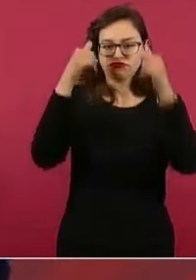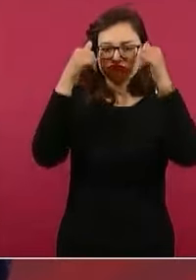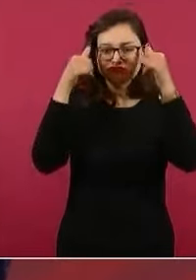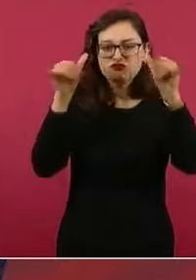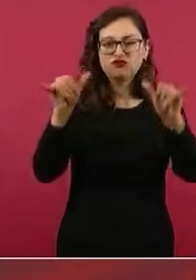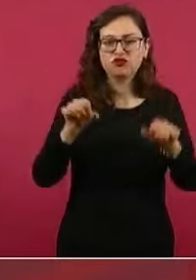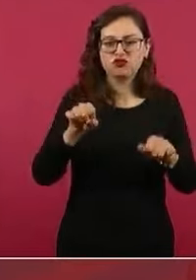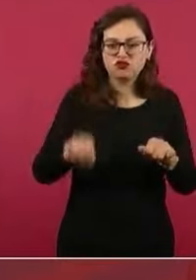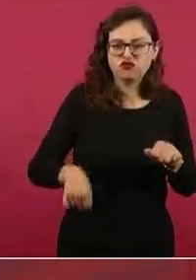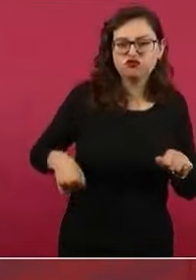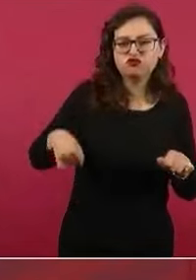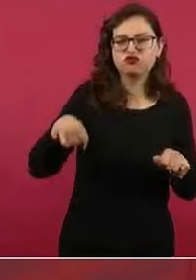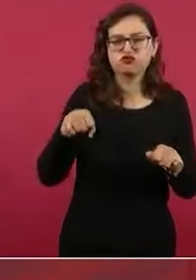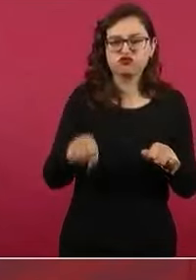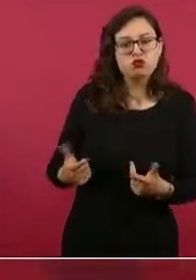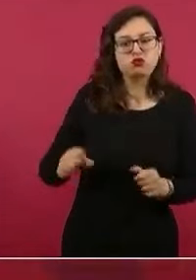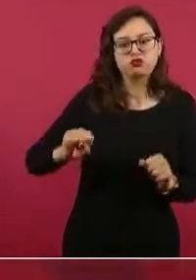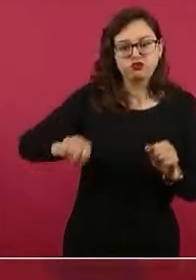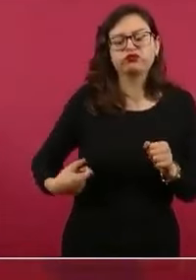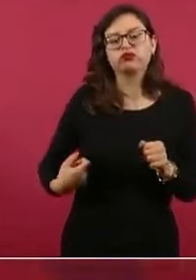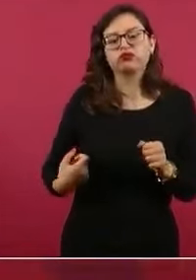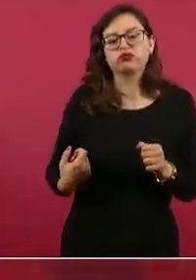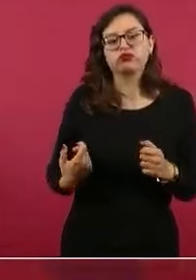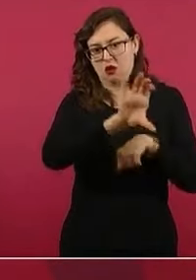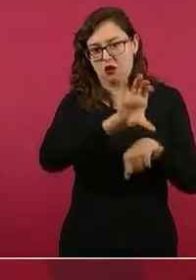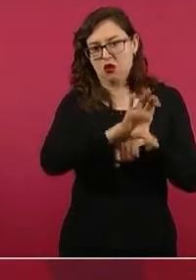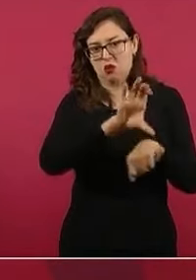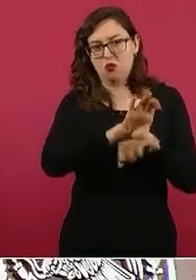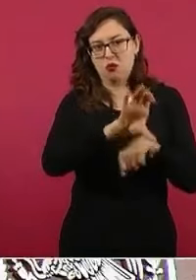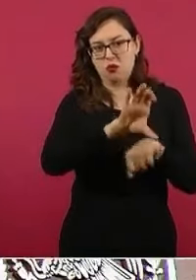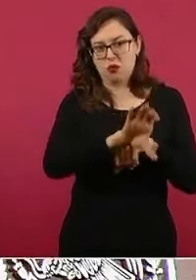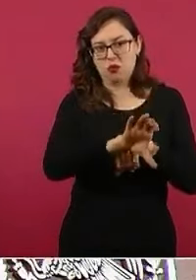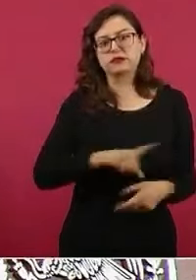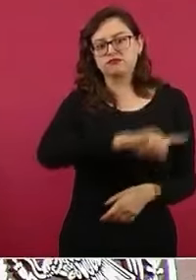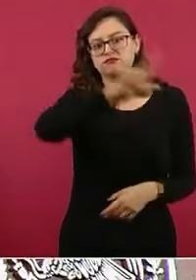pierna, lo mataron a cuchilladas en Colombia,